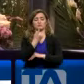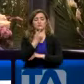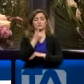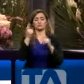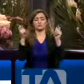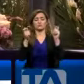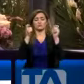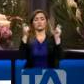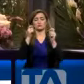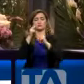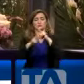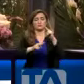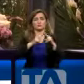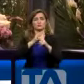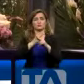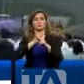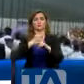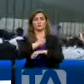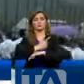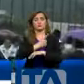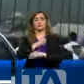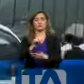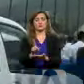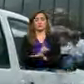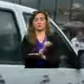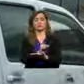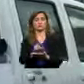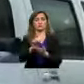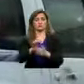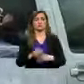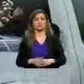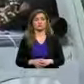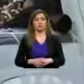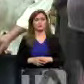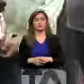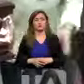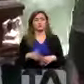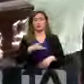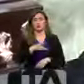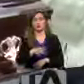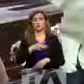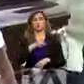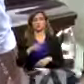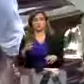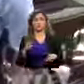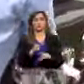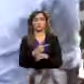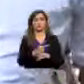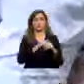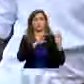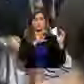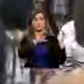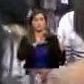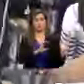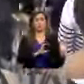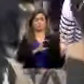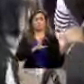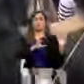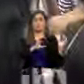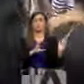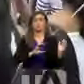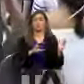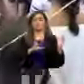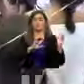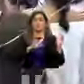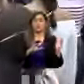universalmente el Día de la Danza. Tras este momento vinieron los instantes más dolorosos, el traslado de los féretros hasta el